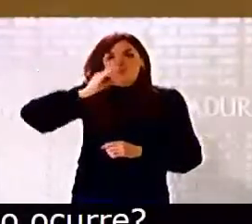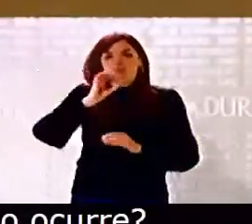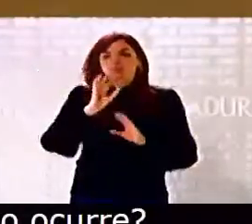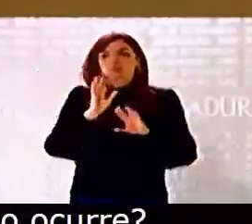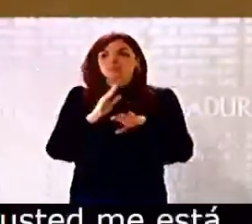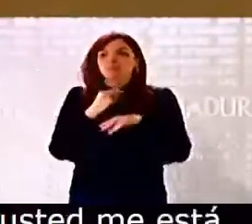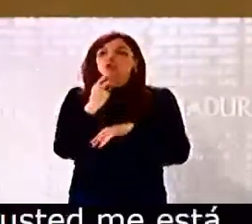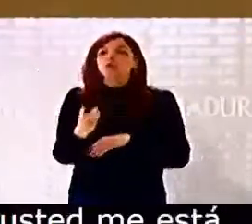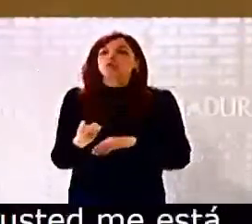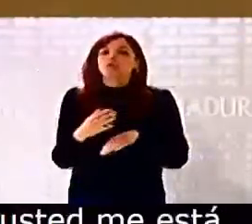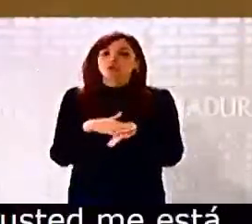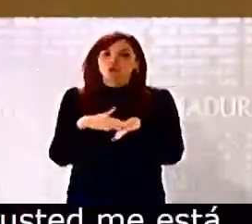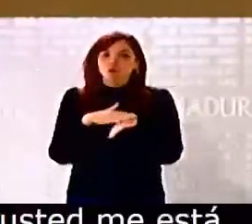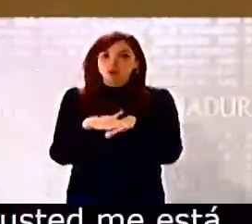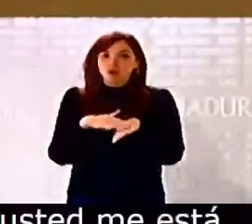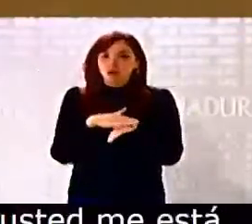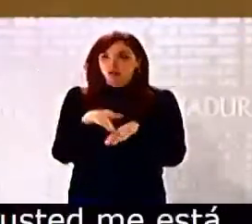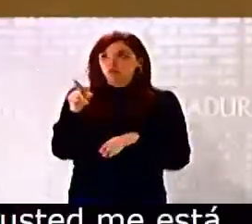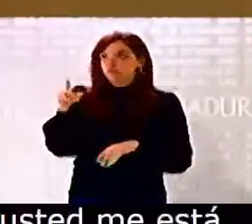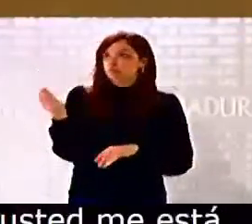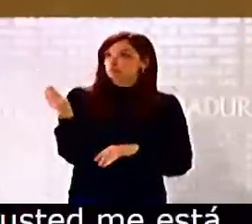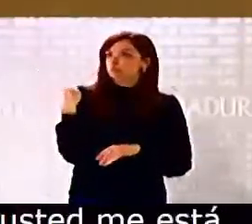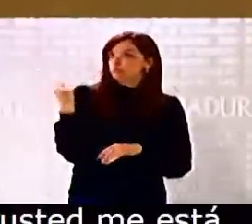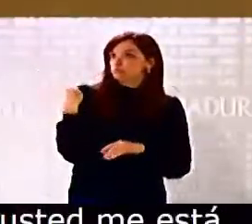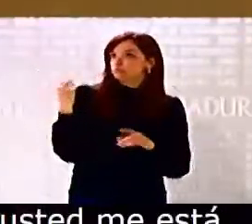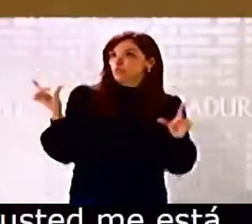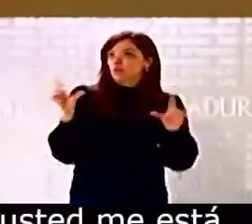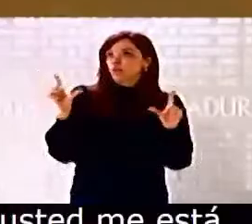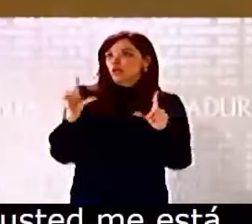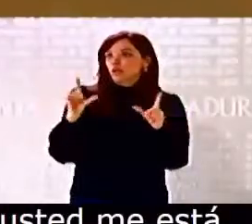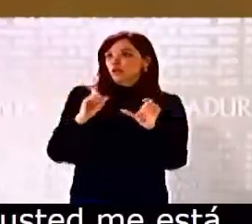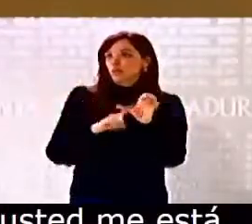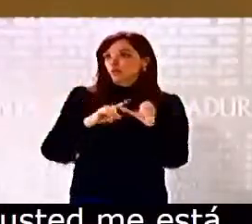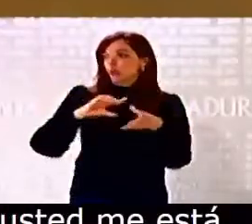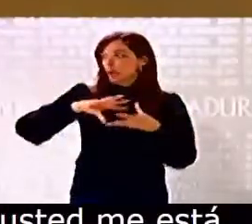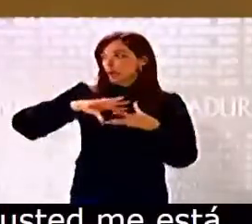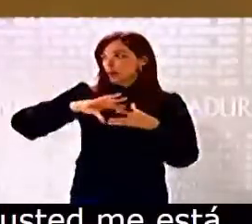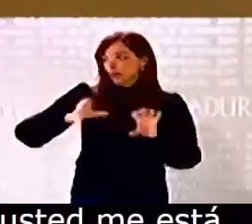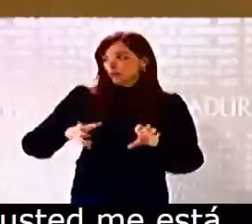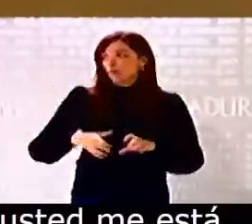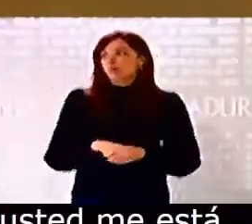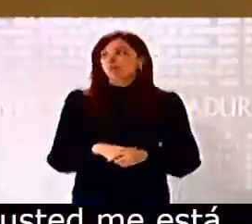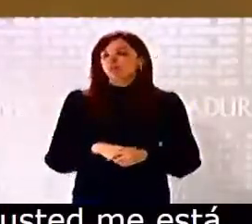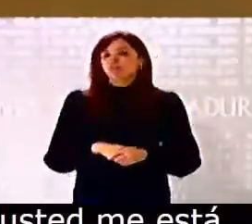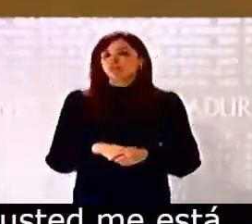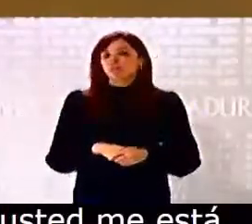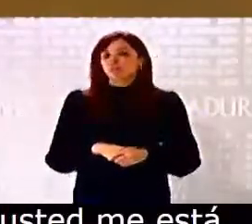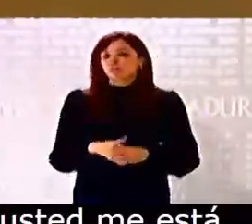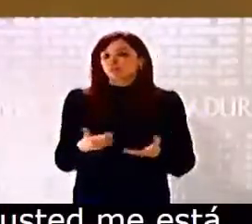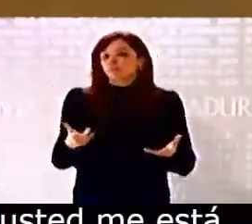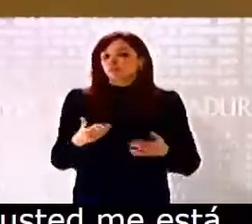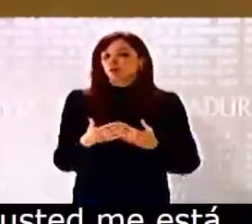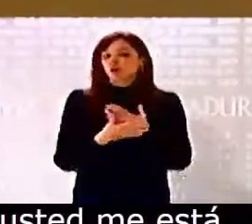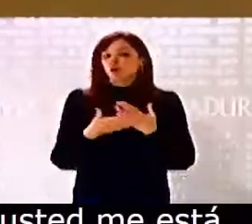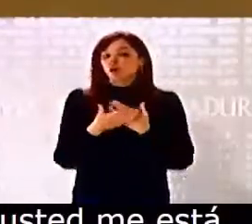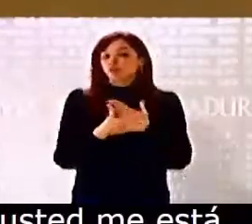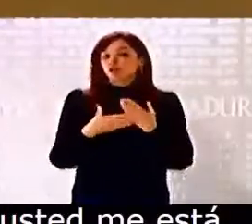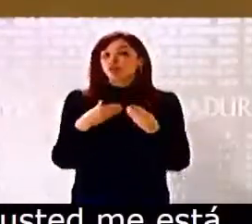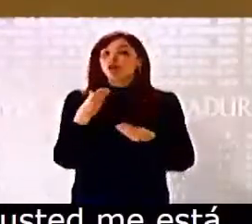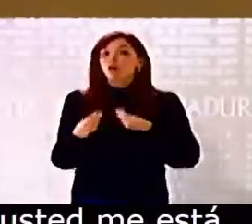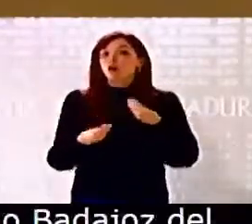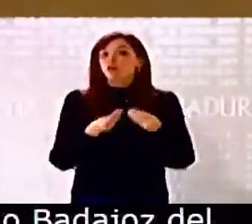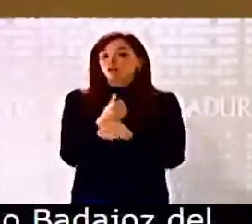A la pregunta que usted me hacía de Canal Extremadura Radio. ¿Qué tiene que hacer este Gobierno? Preservar la salud de los